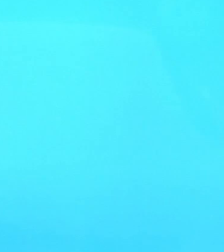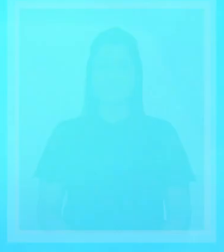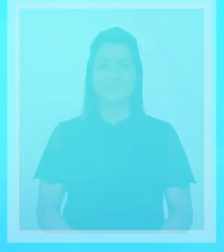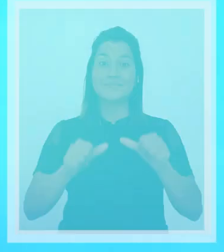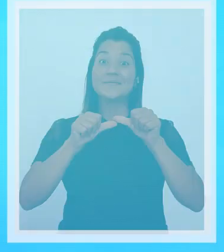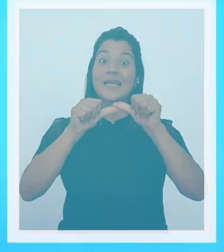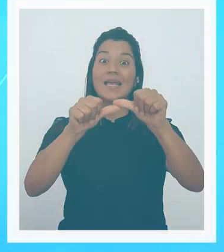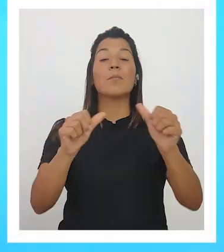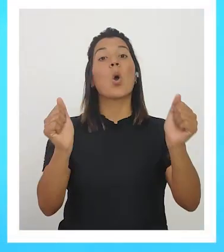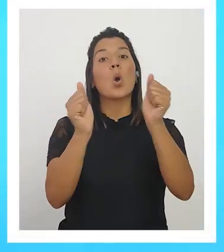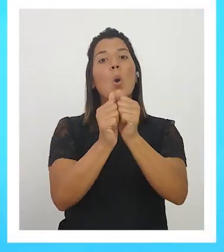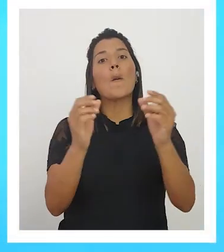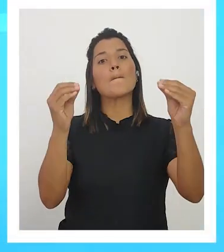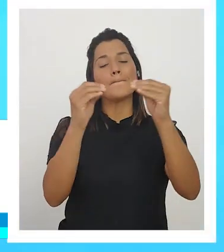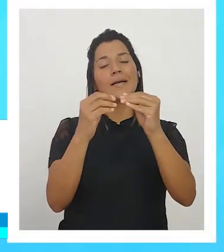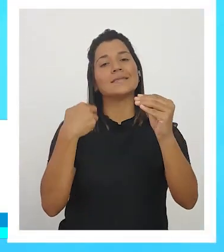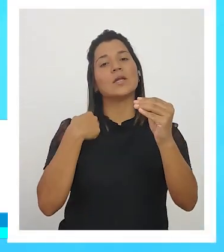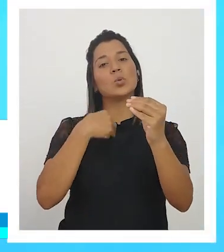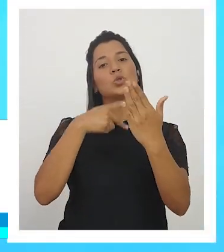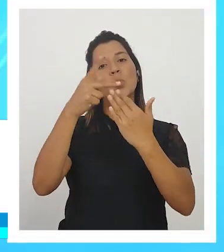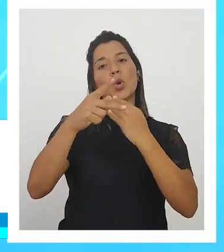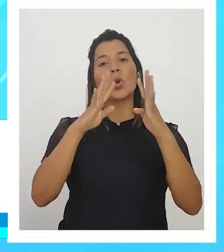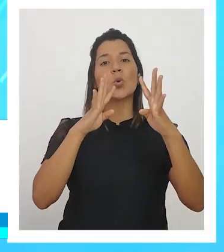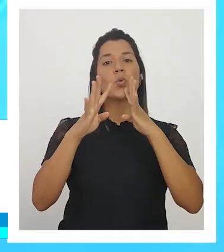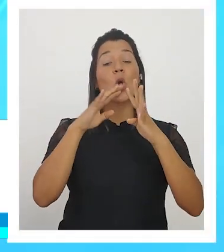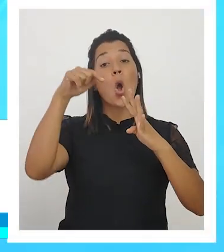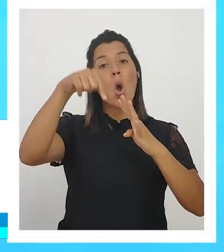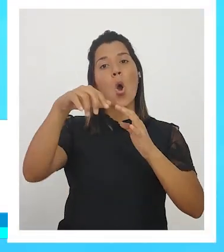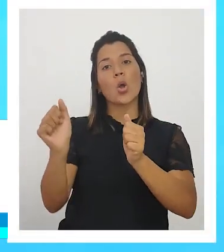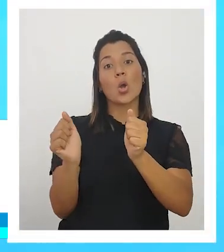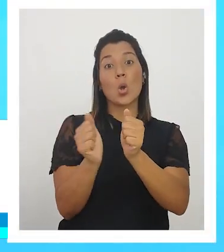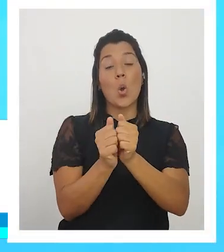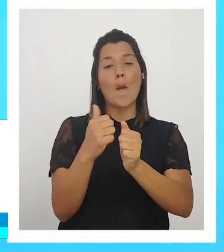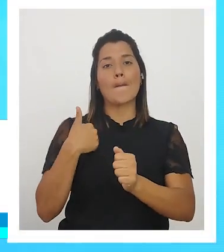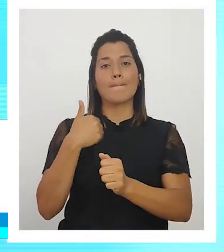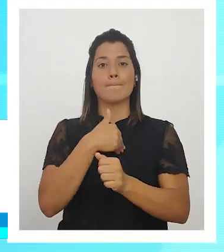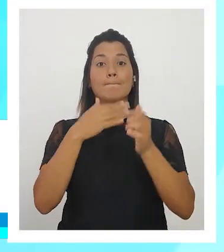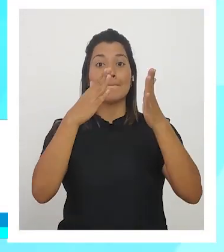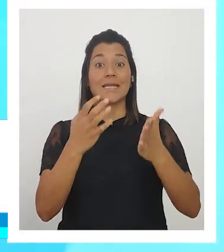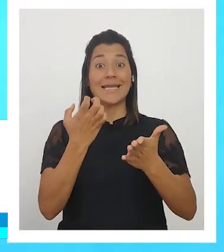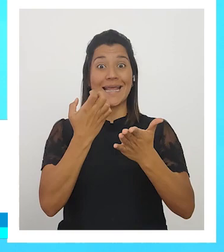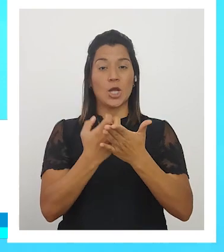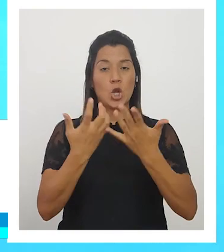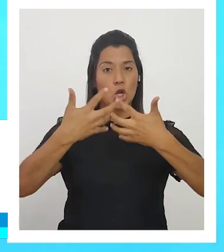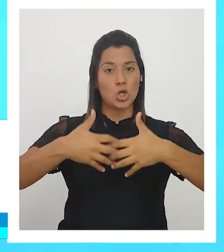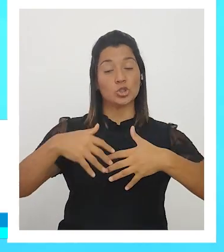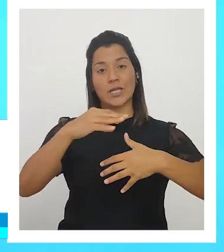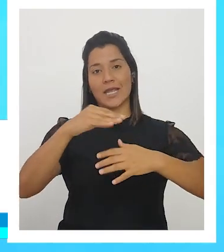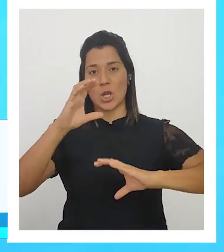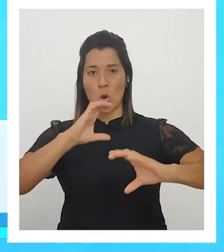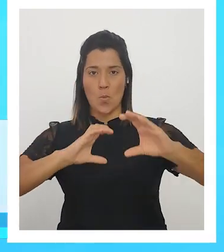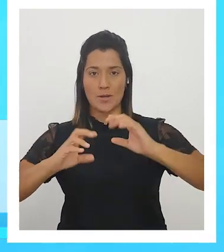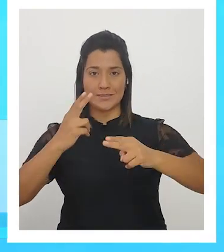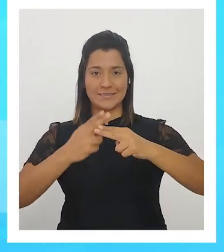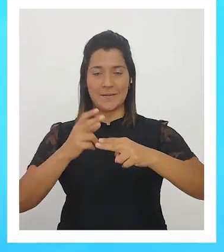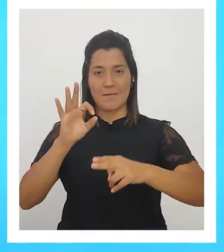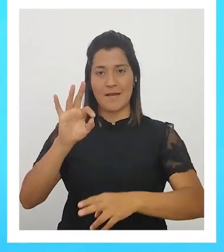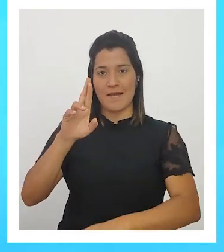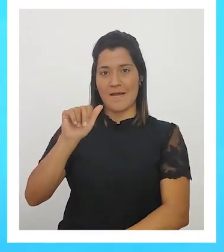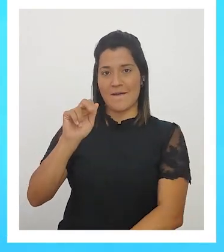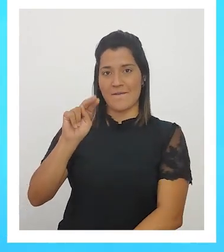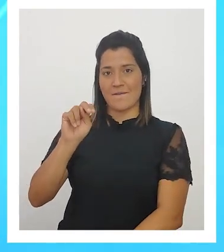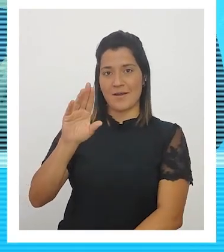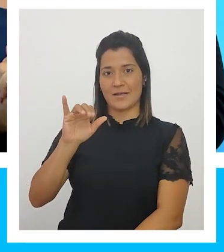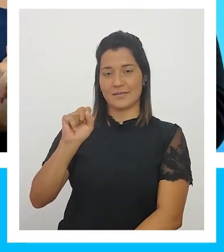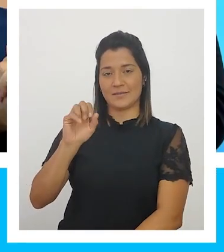Continuamos con más de nuestro programa Conversamos, hoy en compañía del ministro de Economía, Industria y Comercio, don Francisco Gamboa. Don Francisco, ya